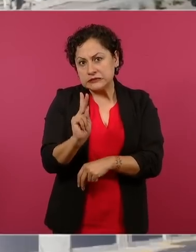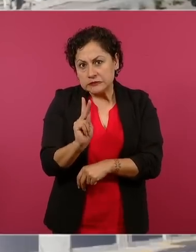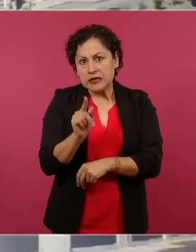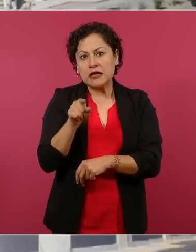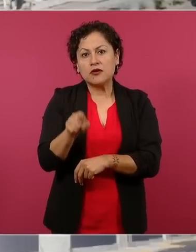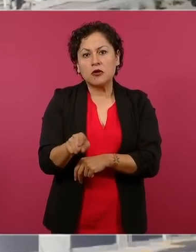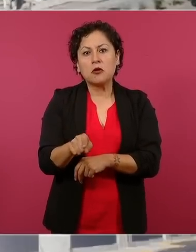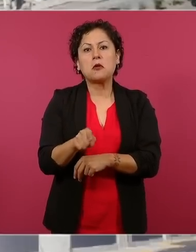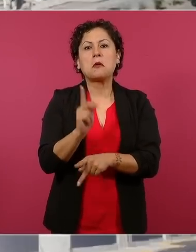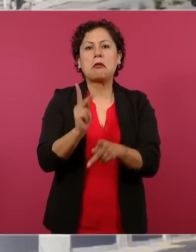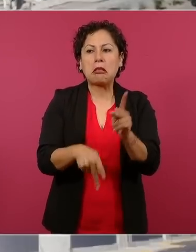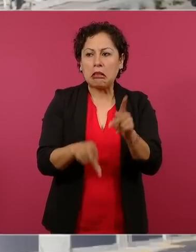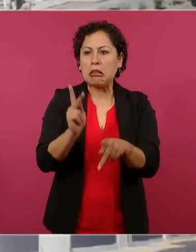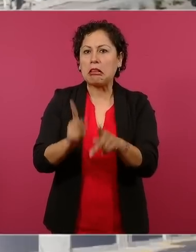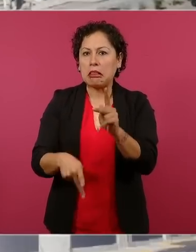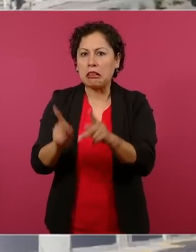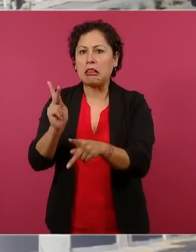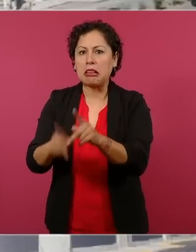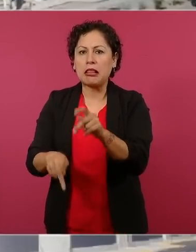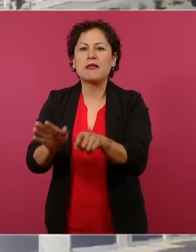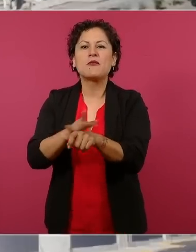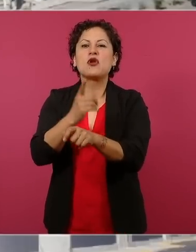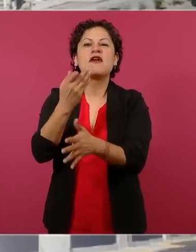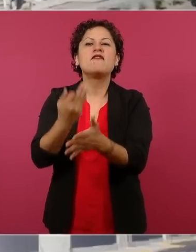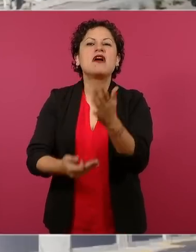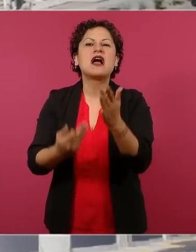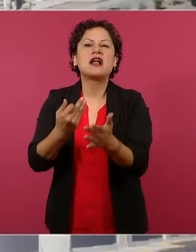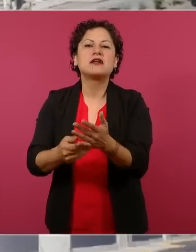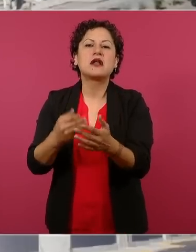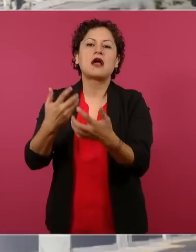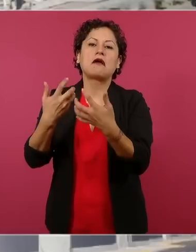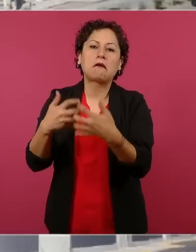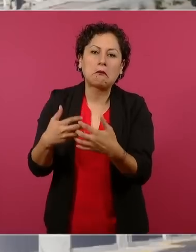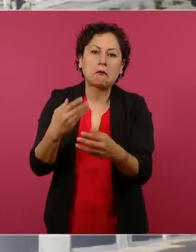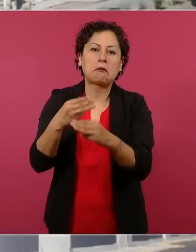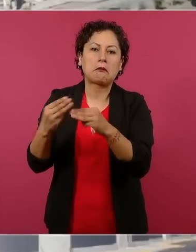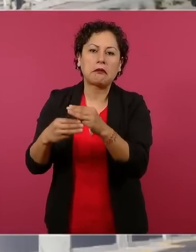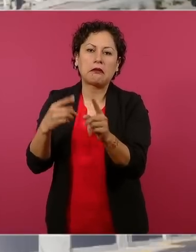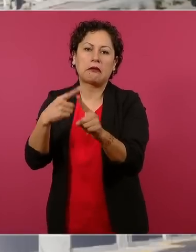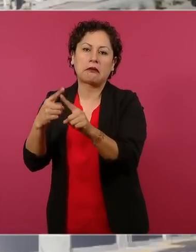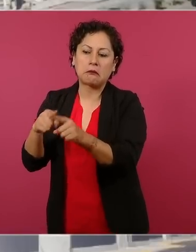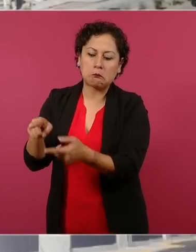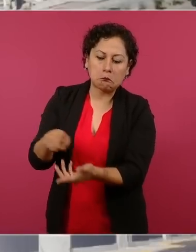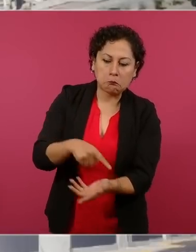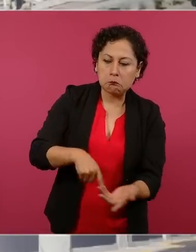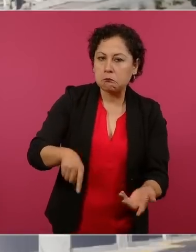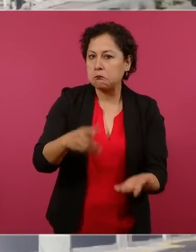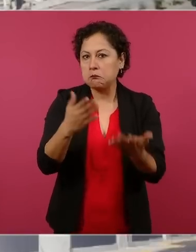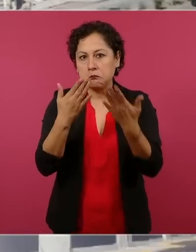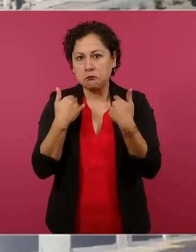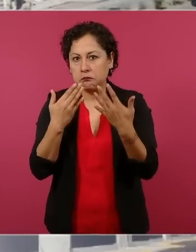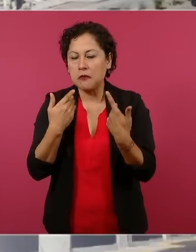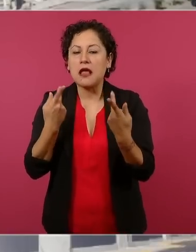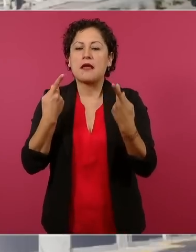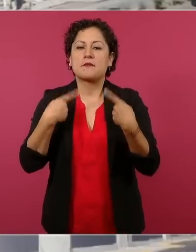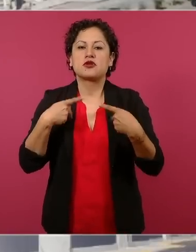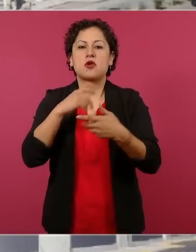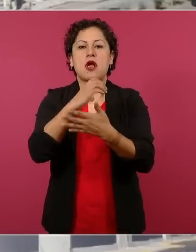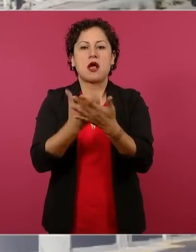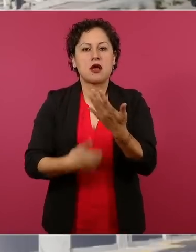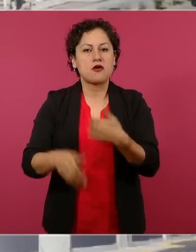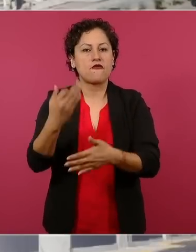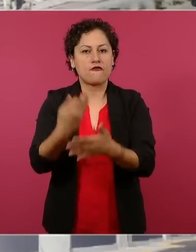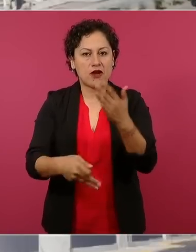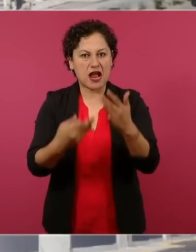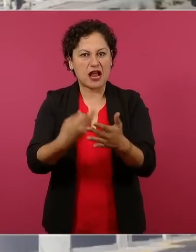su conclusión, sobre todo por temas de equipamiento y también de completar toda su nómina. Empezó su construcción